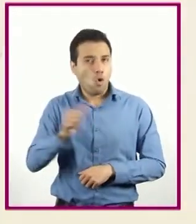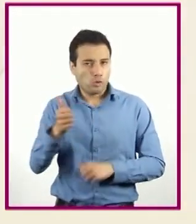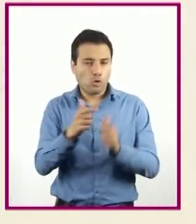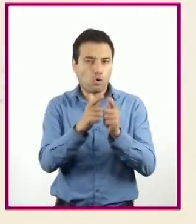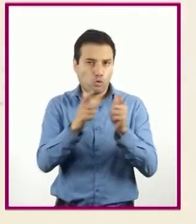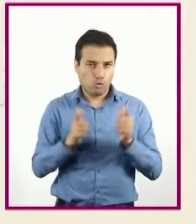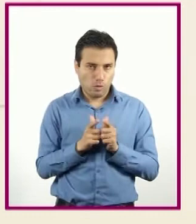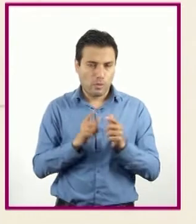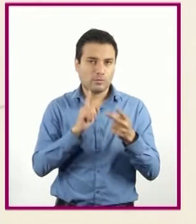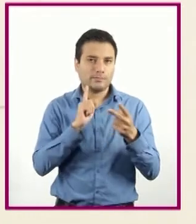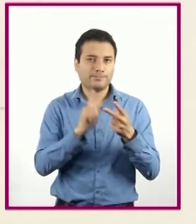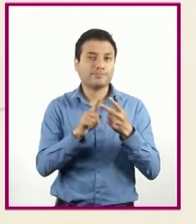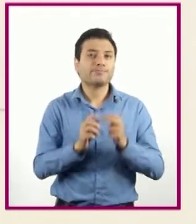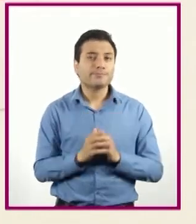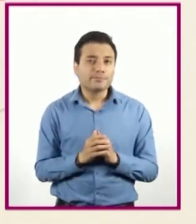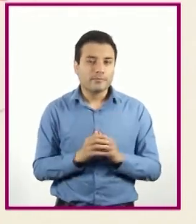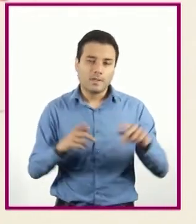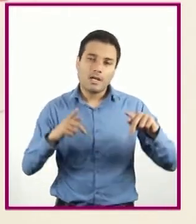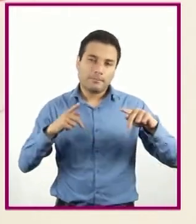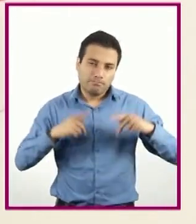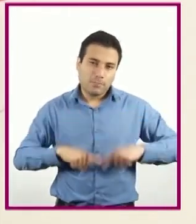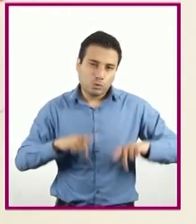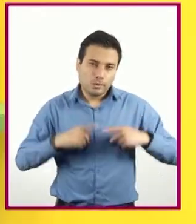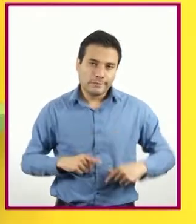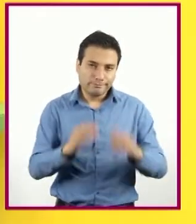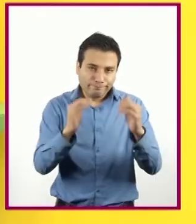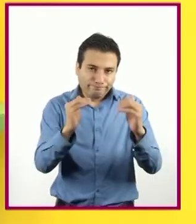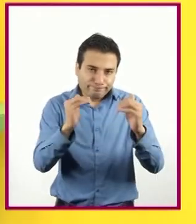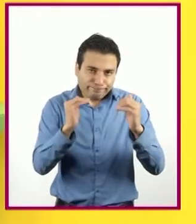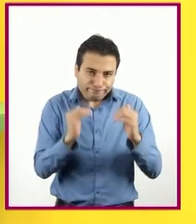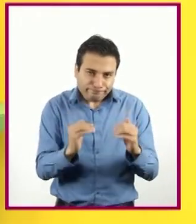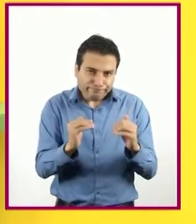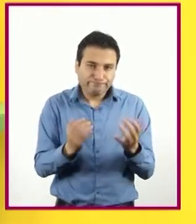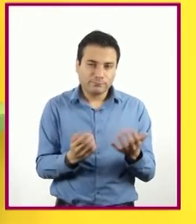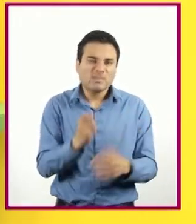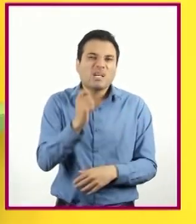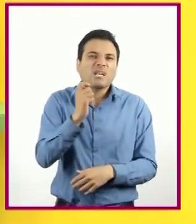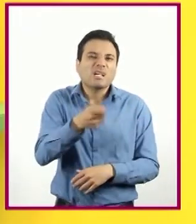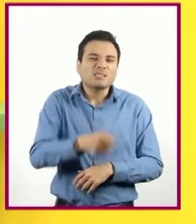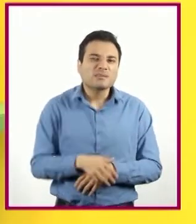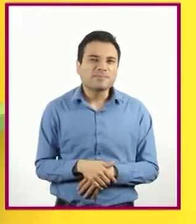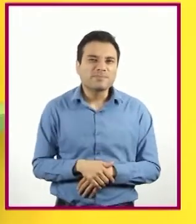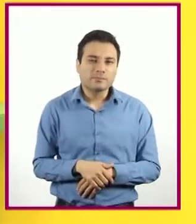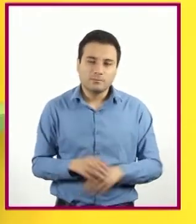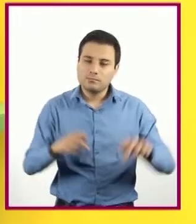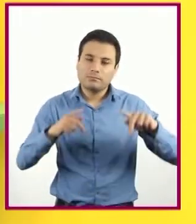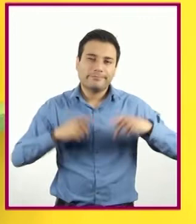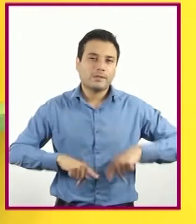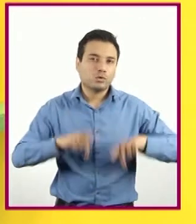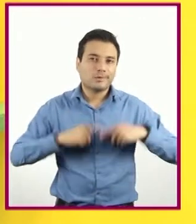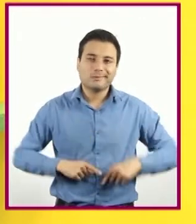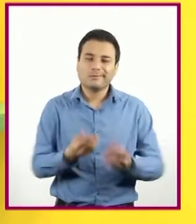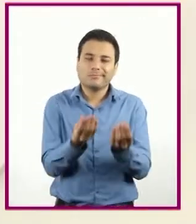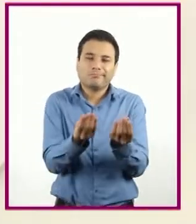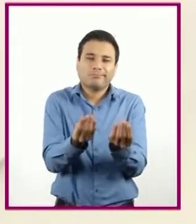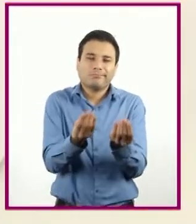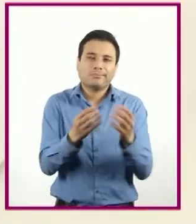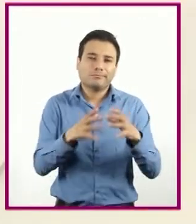las clases no privilegiadas, en donde estaba el grueso de la población.